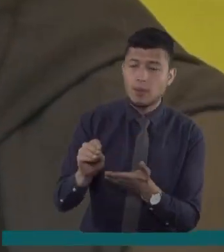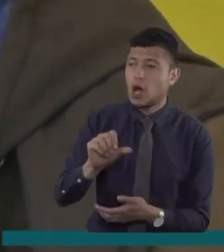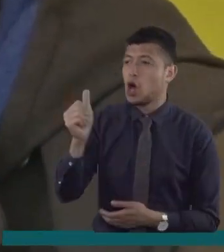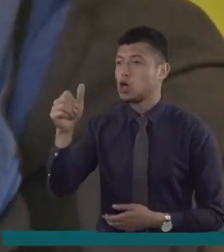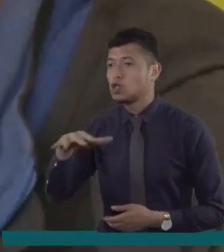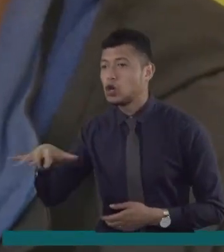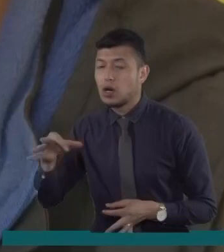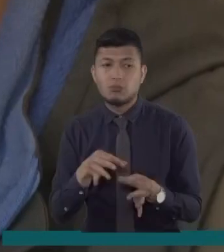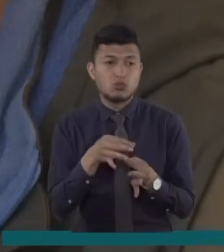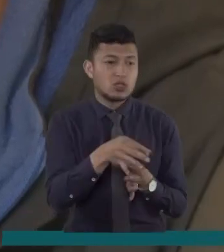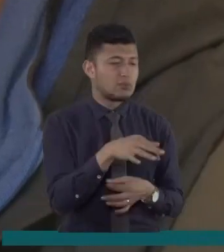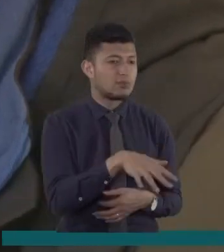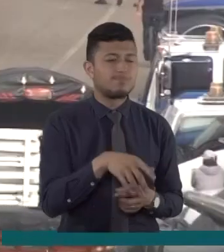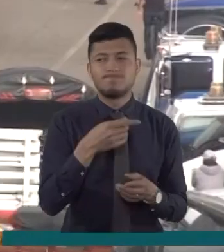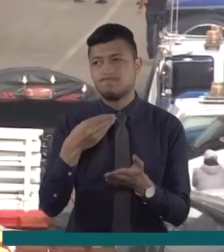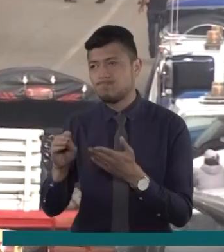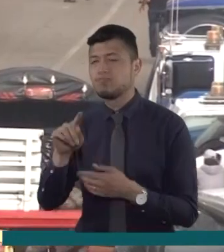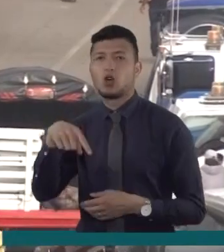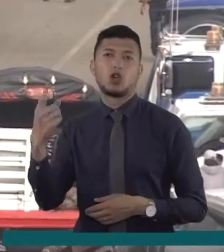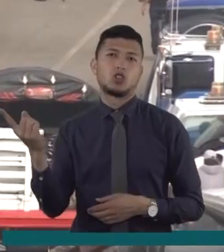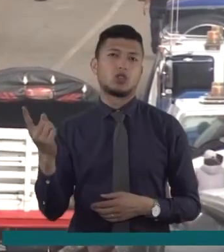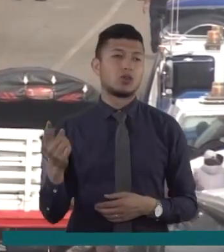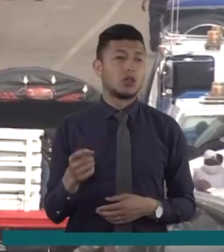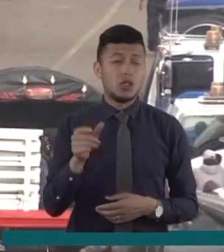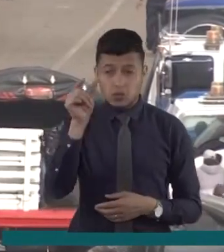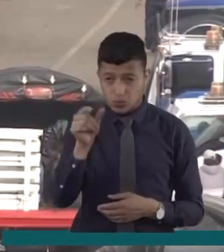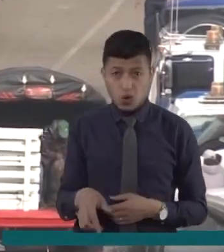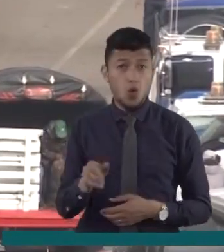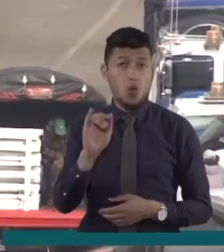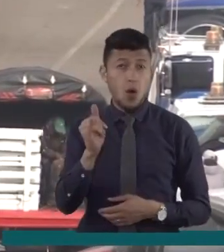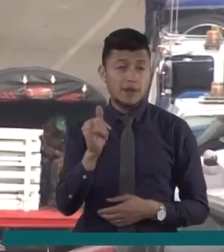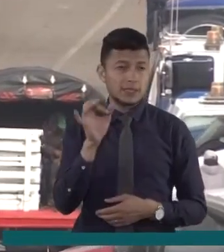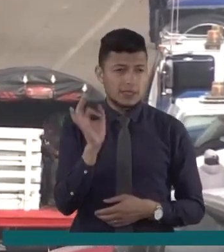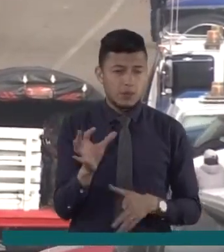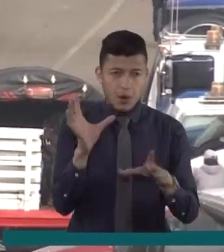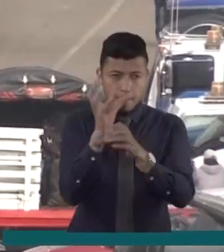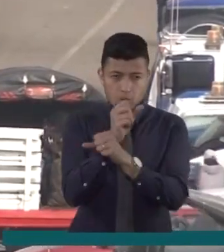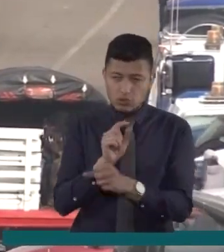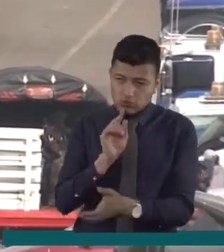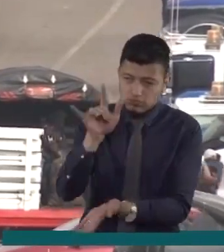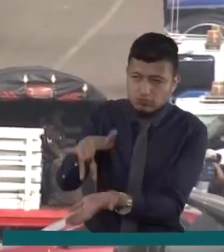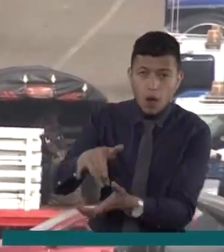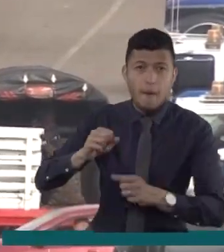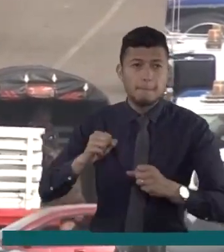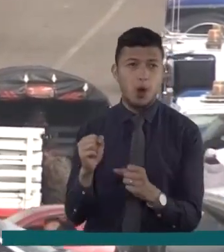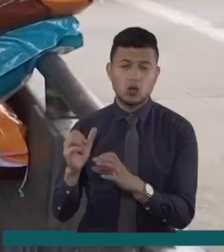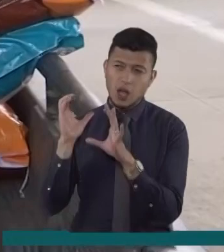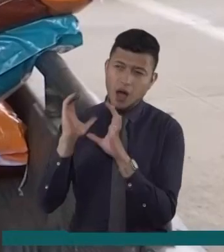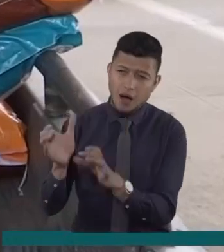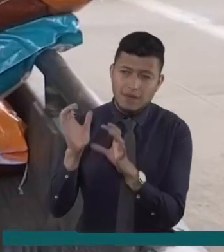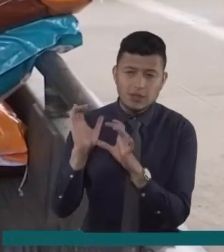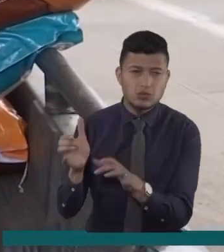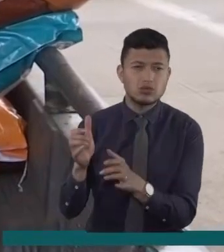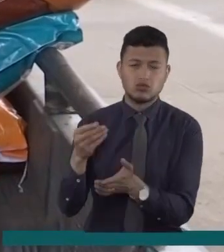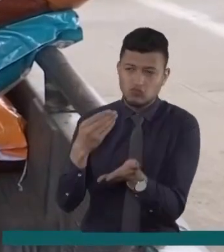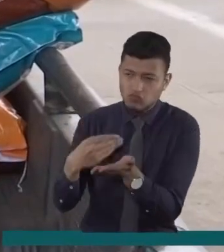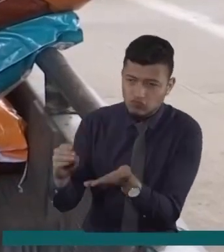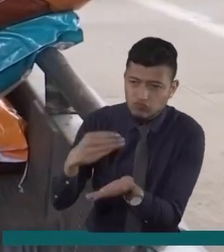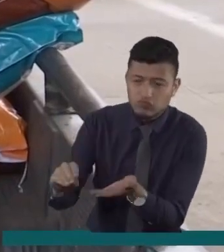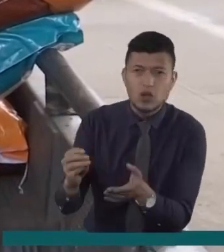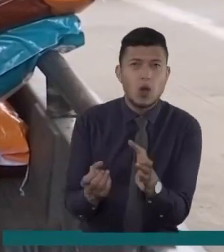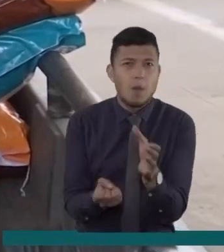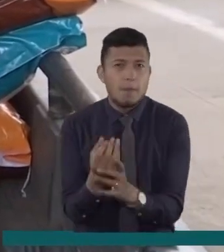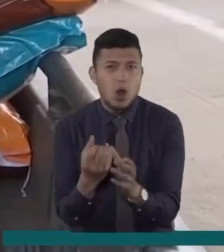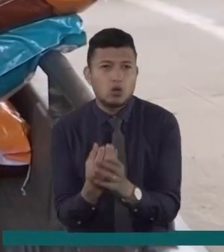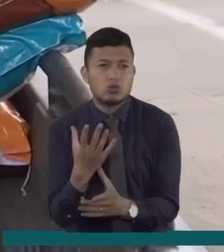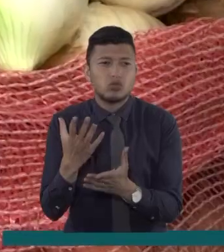distinto al municipio cada jueves pasa la noche de largo Pues debe ir a corabastos en Bogotá a comprar los productos